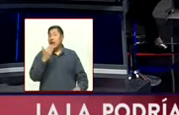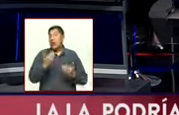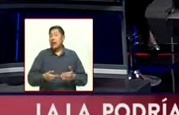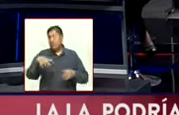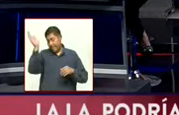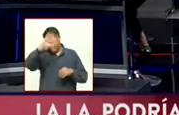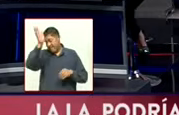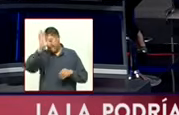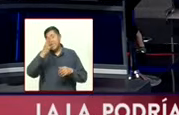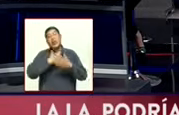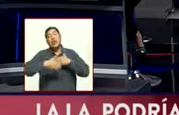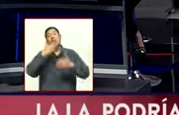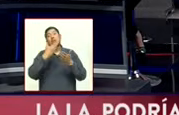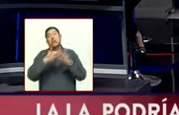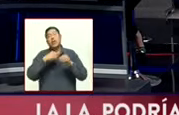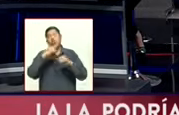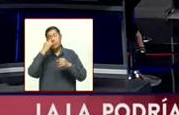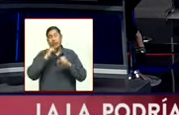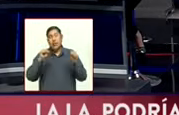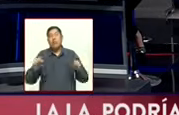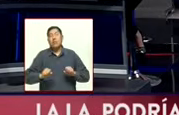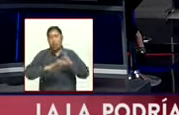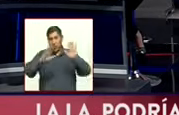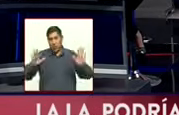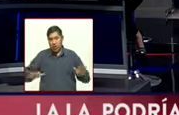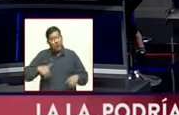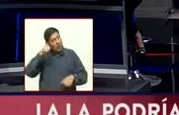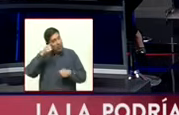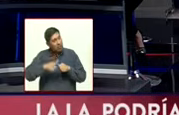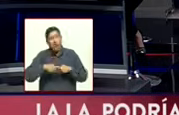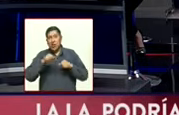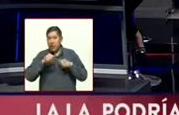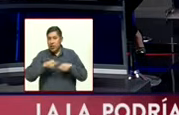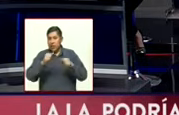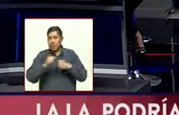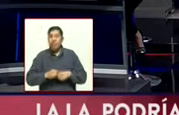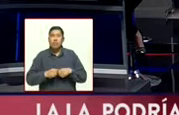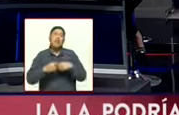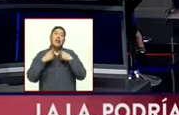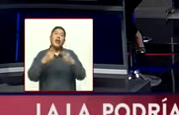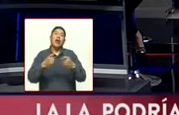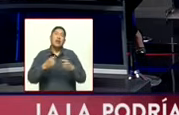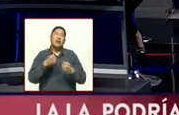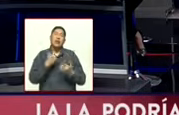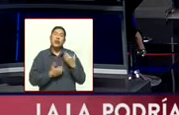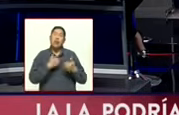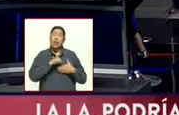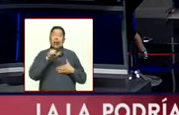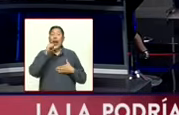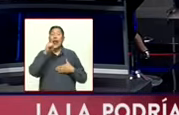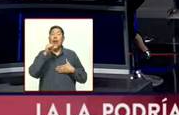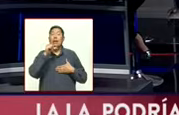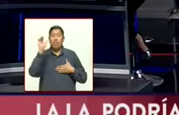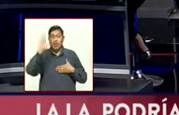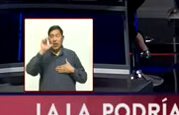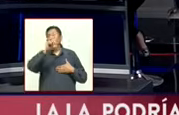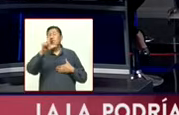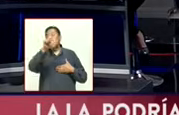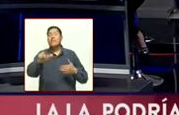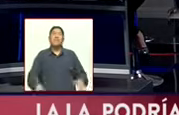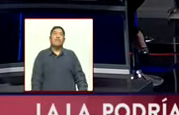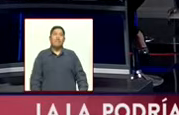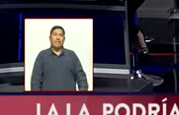Ahora sí me despido. Les deseo un buen fin de semana. Recuerden seguir donando en nuestra campaña. Se nos quema el alma. Hasta el lunes.